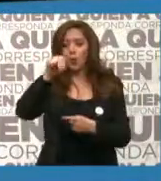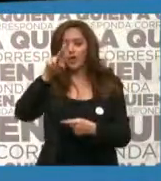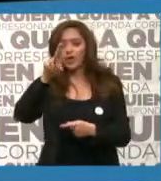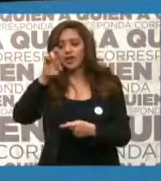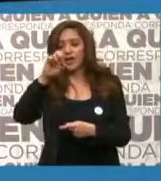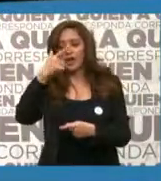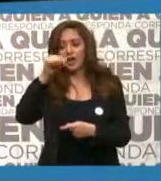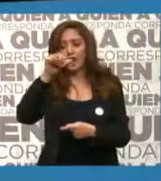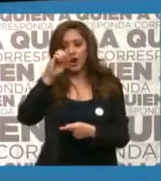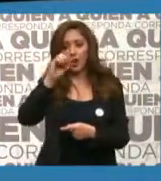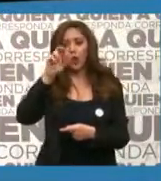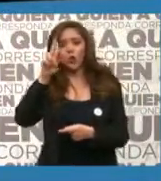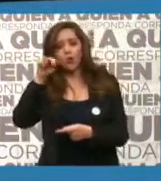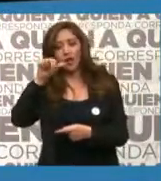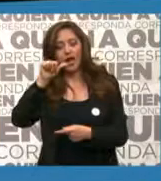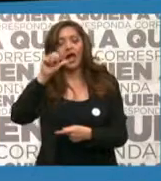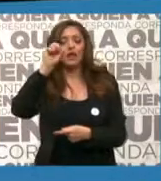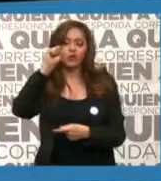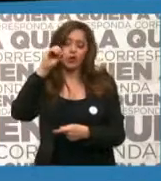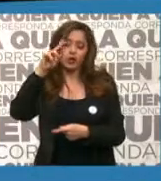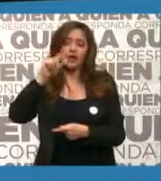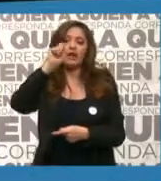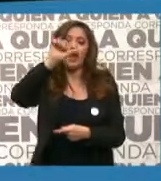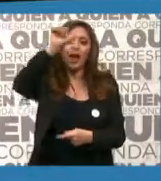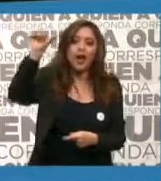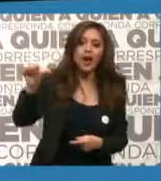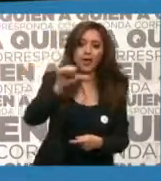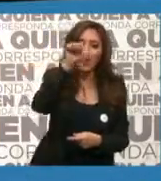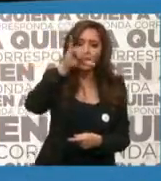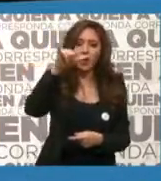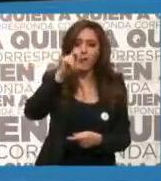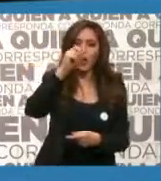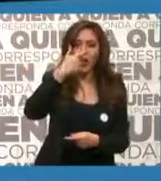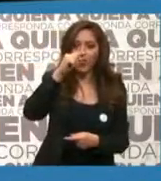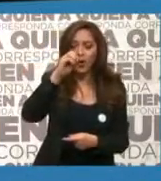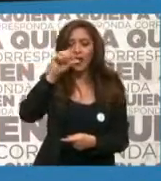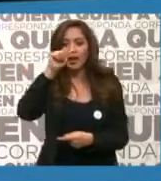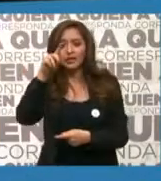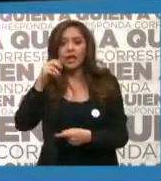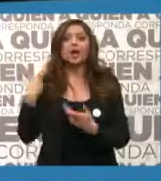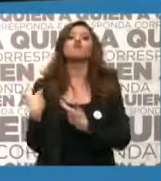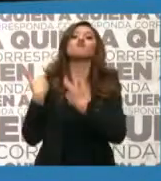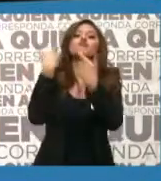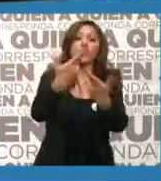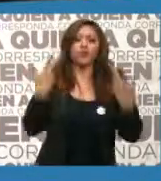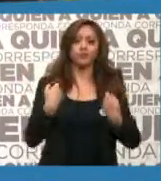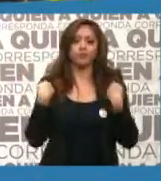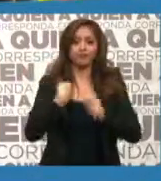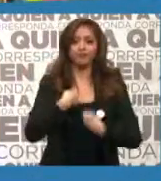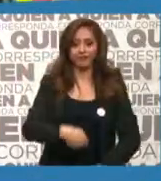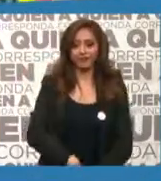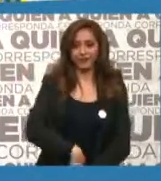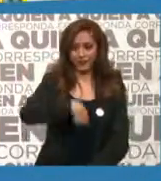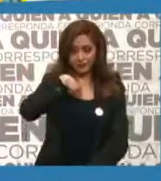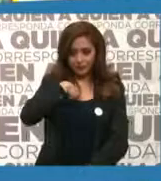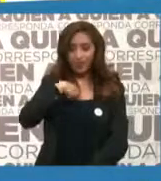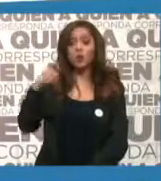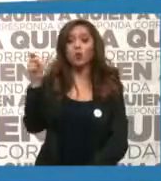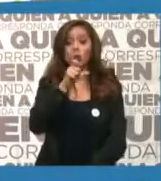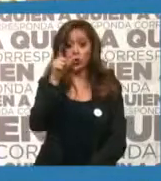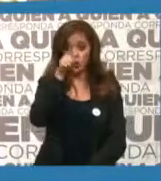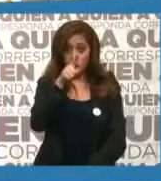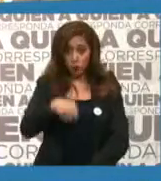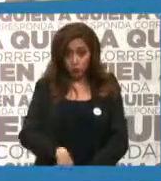a @juguetonazteca. A las primeras personas se llevan la chamarra al hormiguero. Así oye, sudadas por nosotros chamarra, y todo. Tienen que mandar un